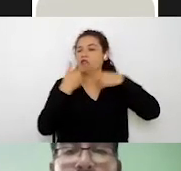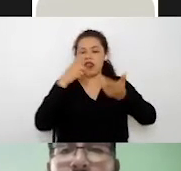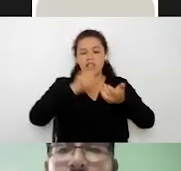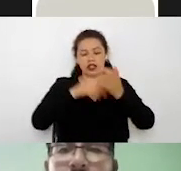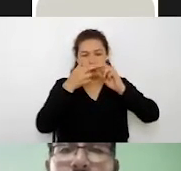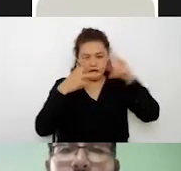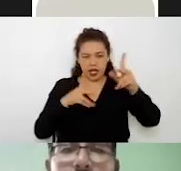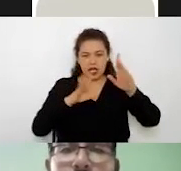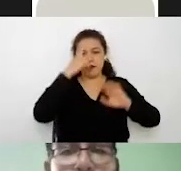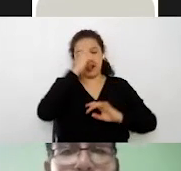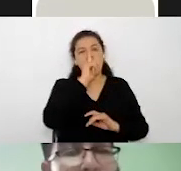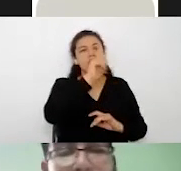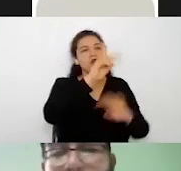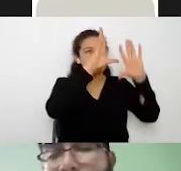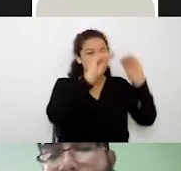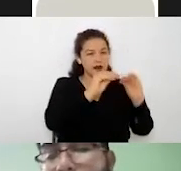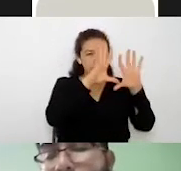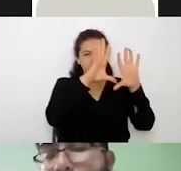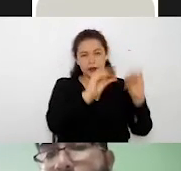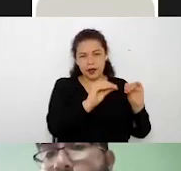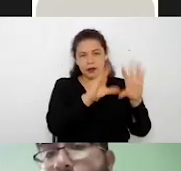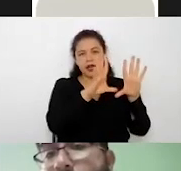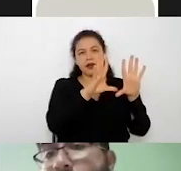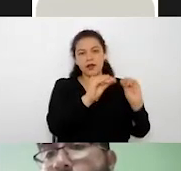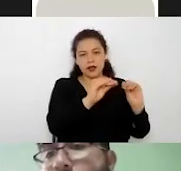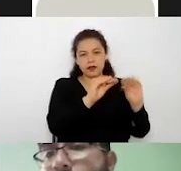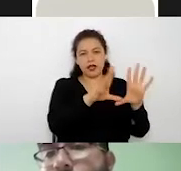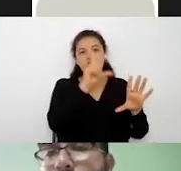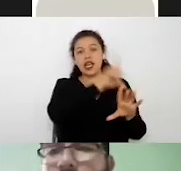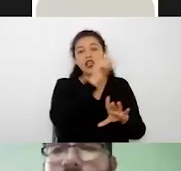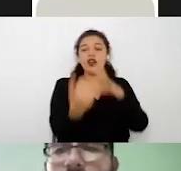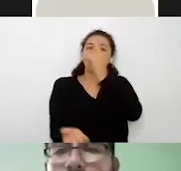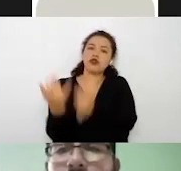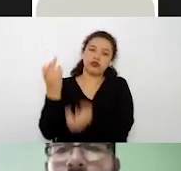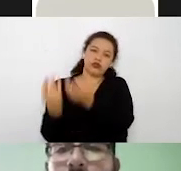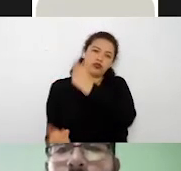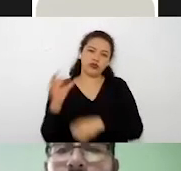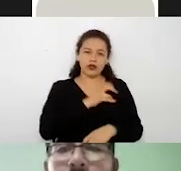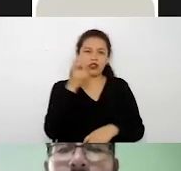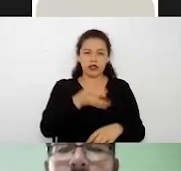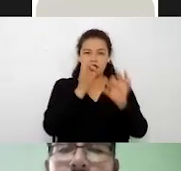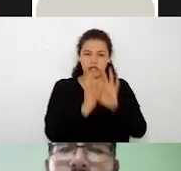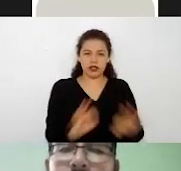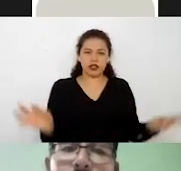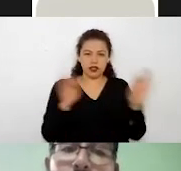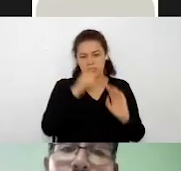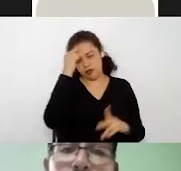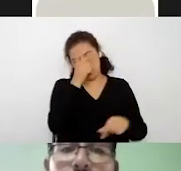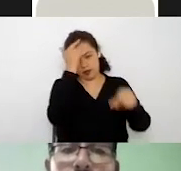provocar ya sea un cortocircuito y eso llevara a un conato de incendio. Entonces es importante que todo ese tipo de detalles